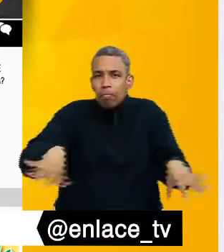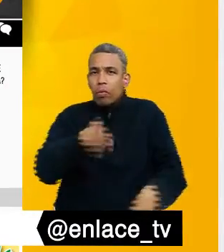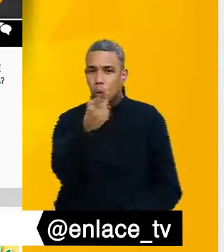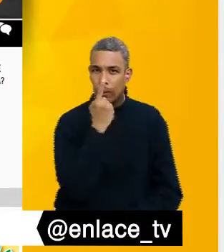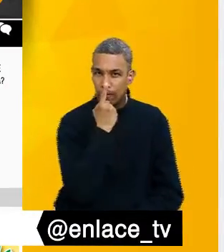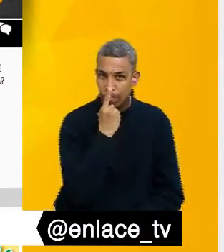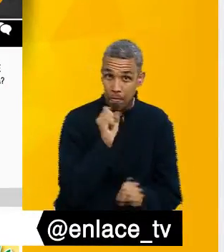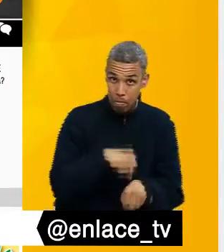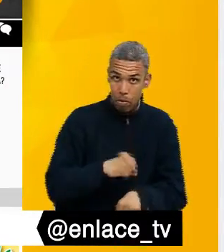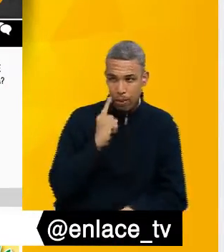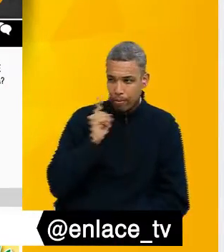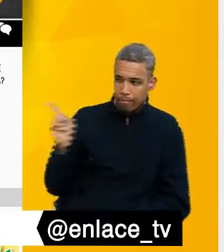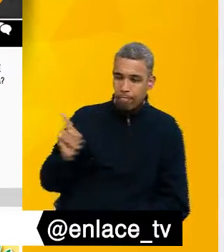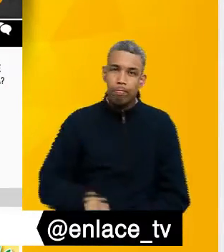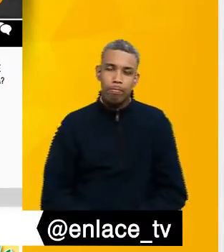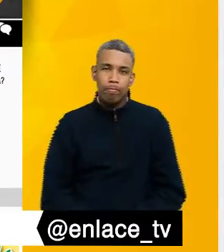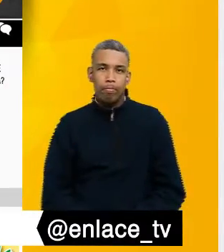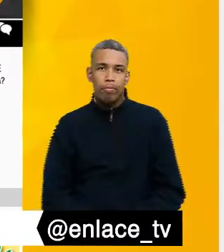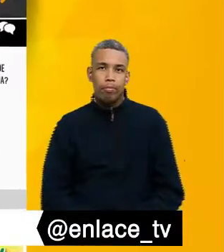nuestra página web